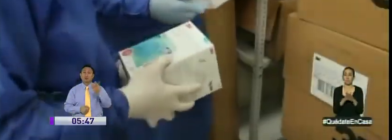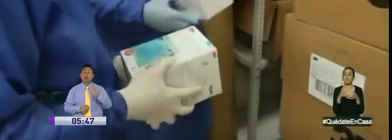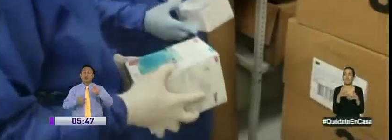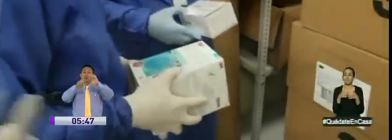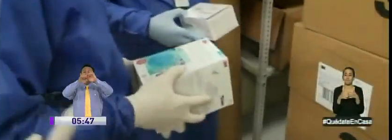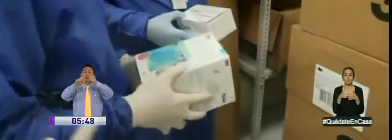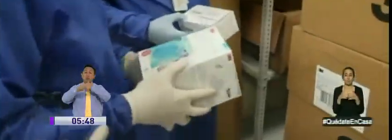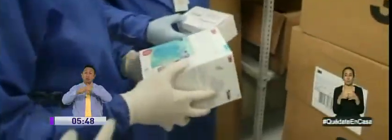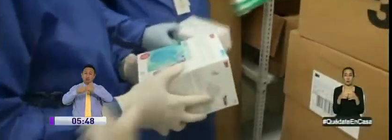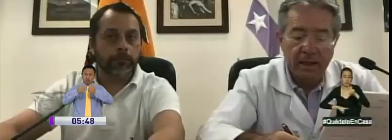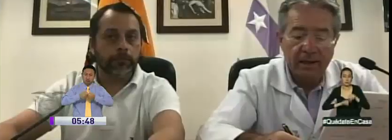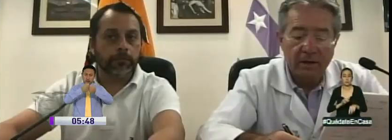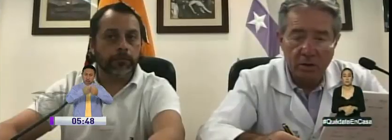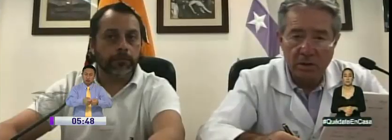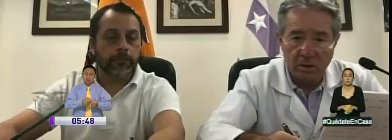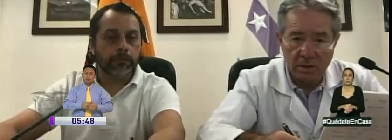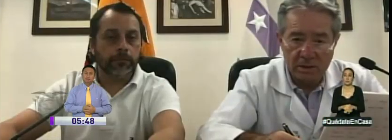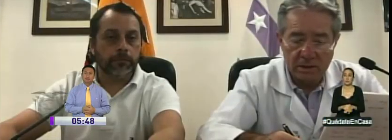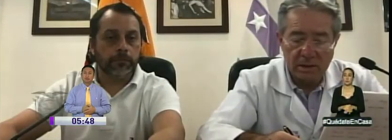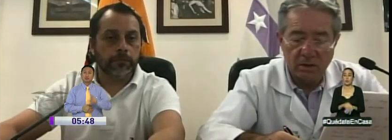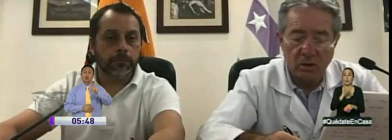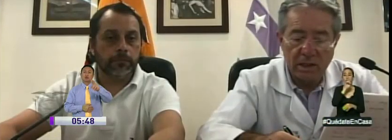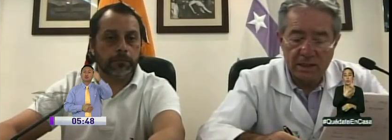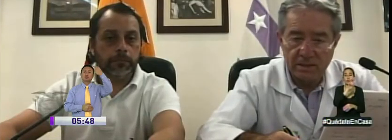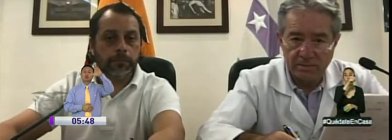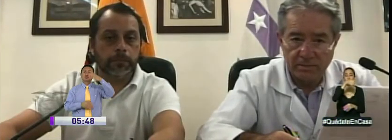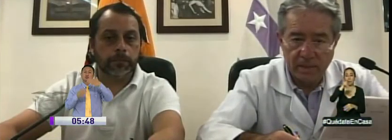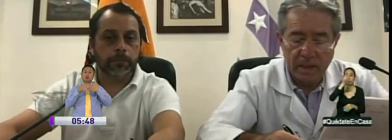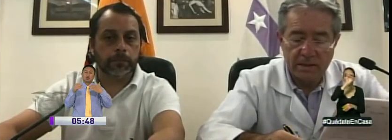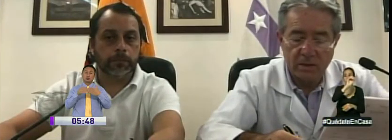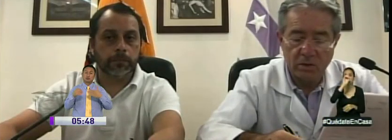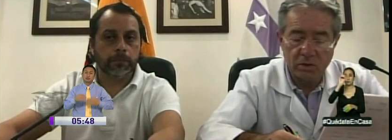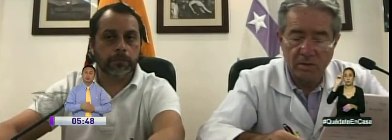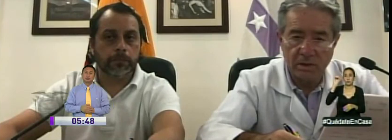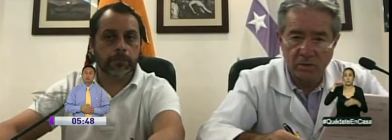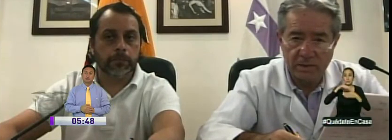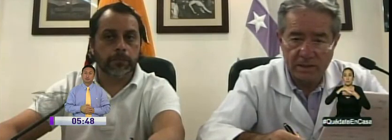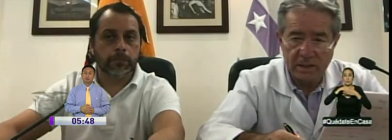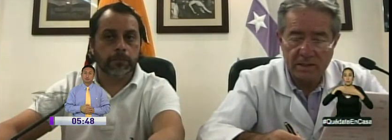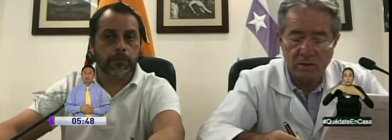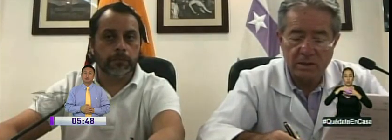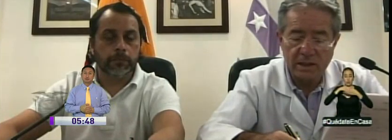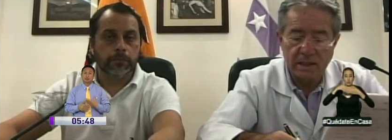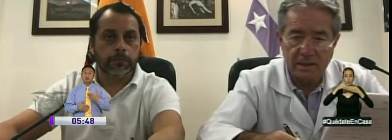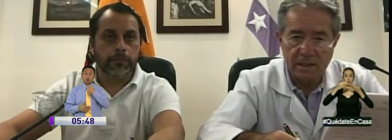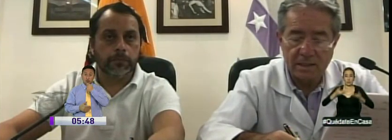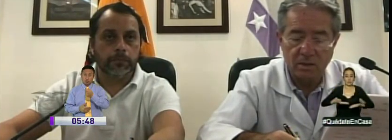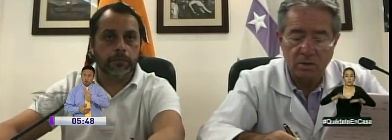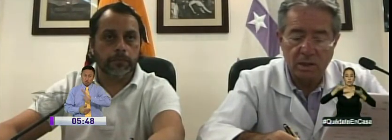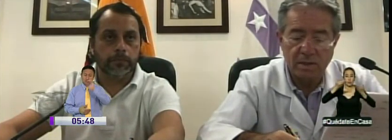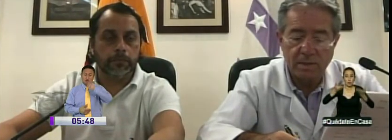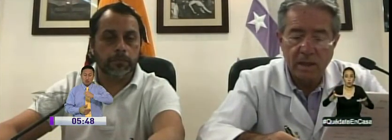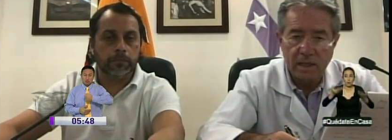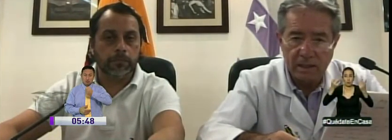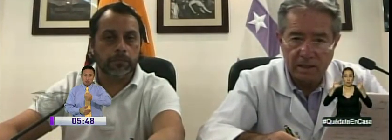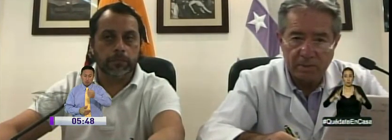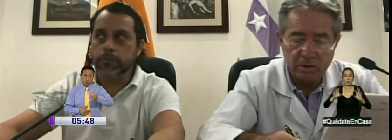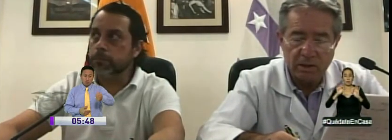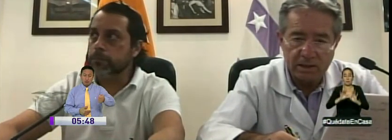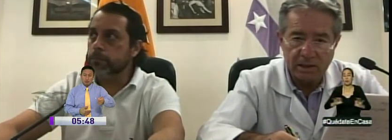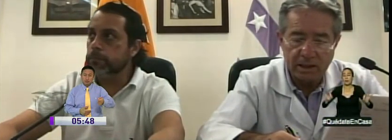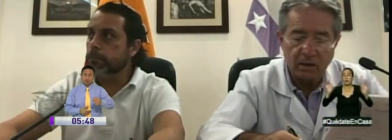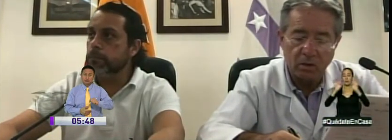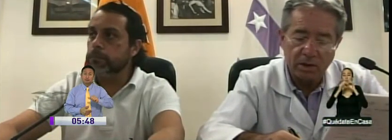por la empresa privada. 2 millones de dólares han sido no solamente ofrecidas, sino se están canalizando ya, y